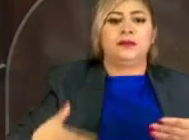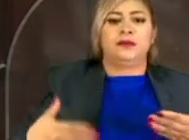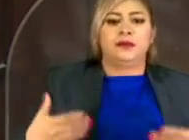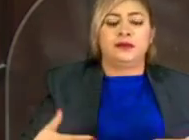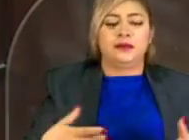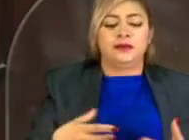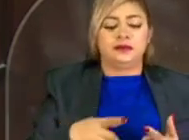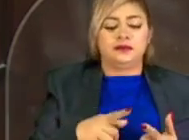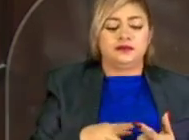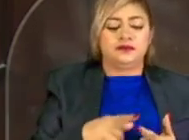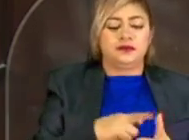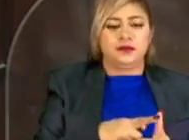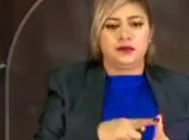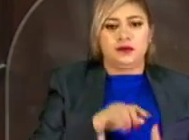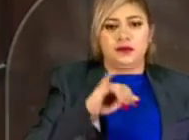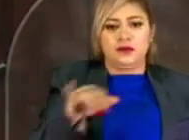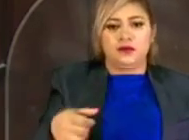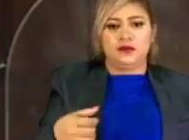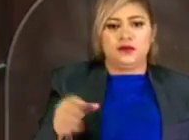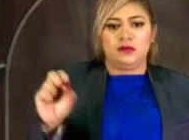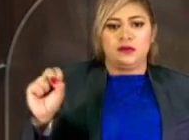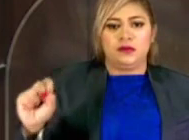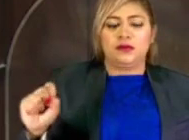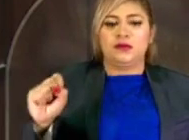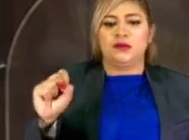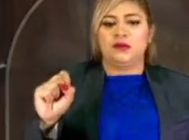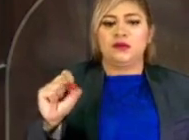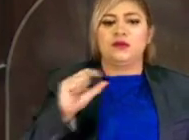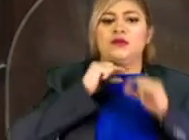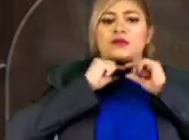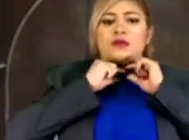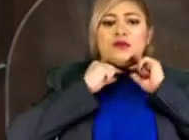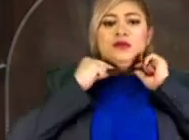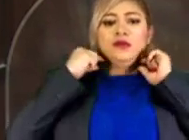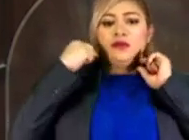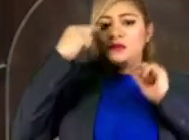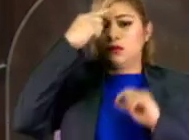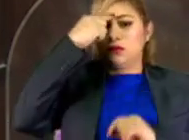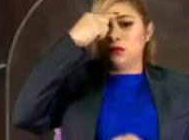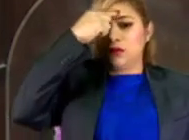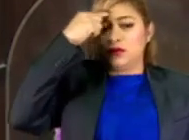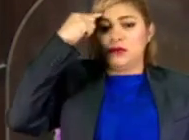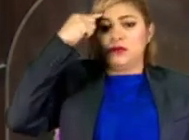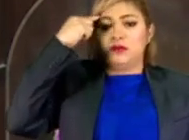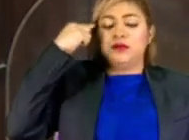presbítero Juan Sandoval, vicario episcopal de la zona Cristo Redentor,